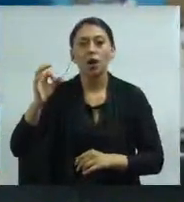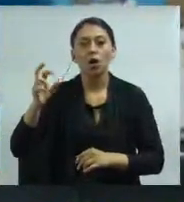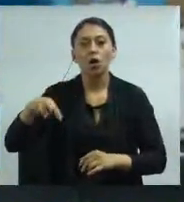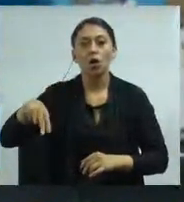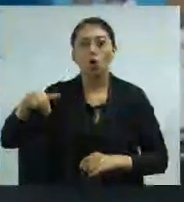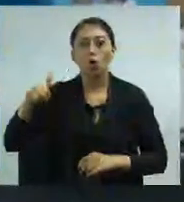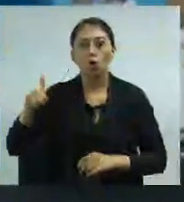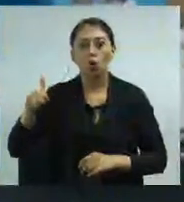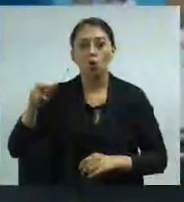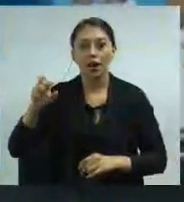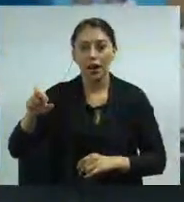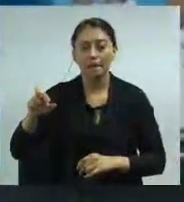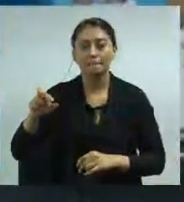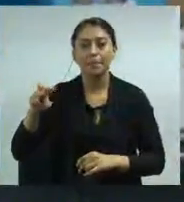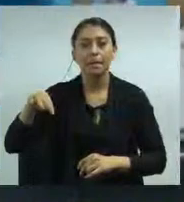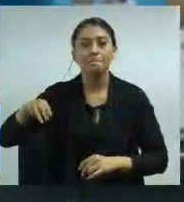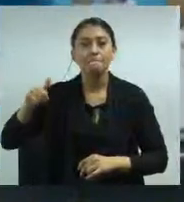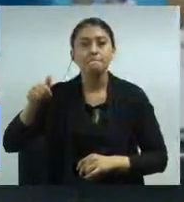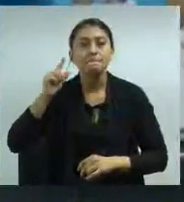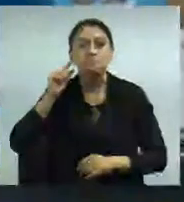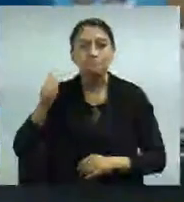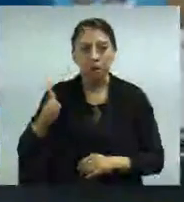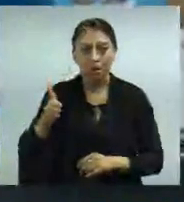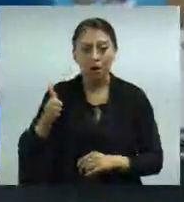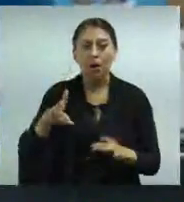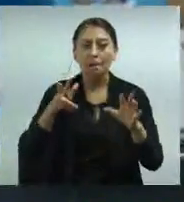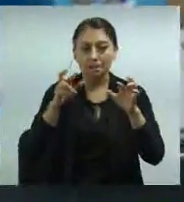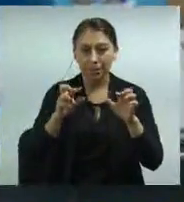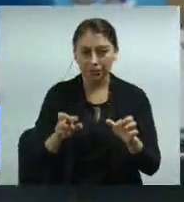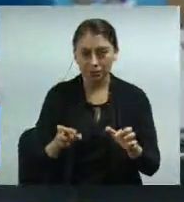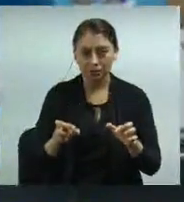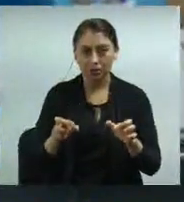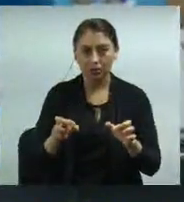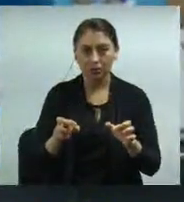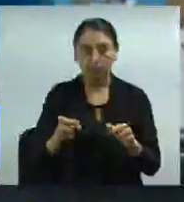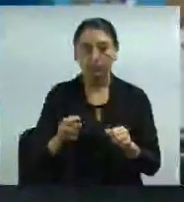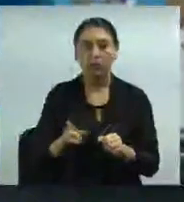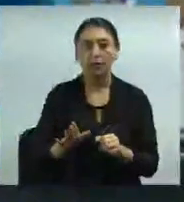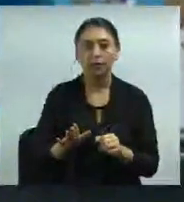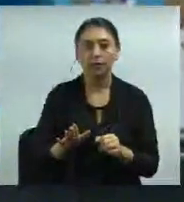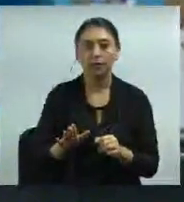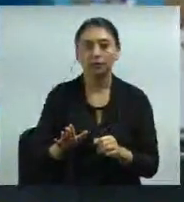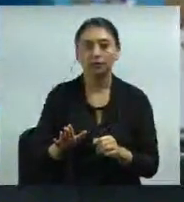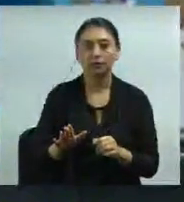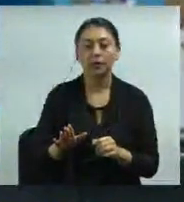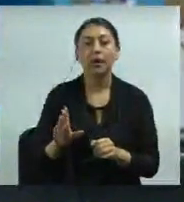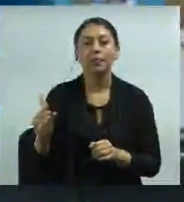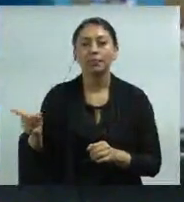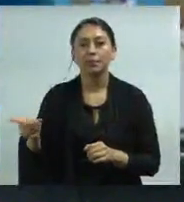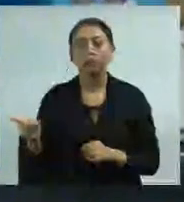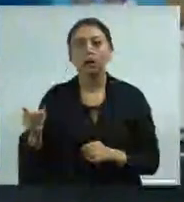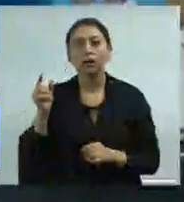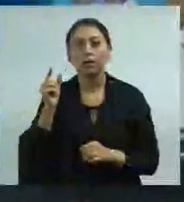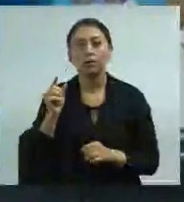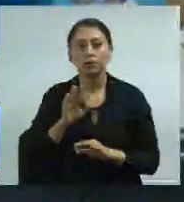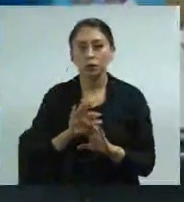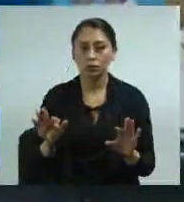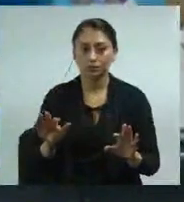MAGA. ¿Quiénes estén? ¿Tiene la palabra el diputado Guillermo Cifuentes?